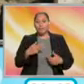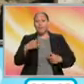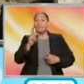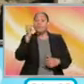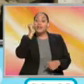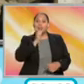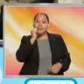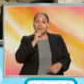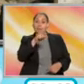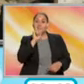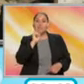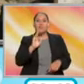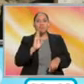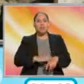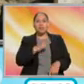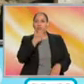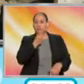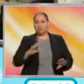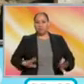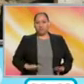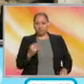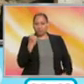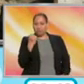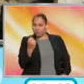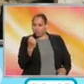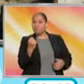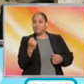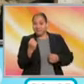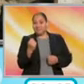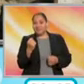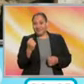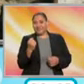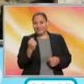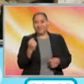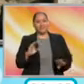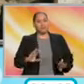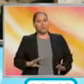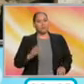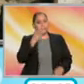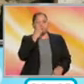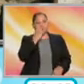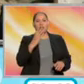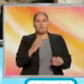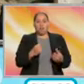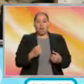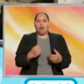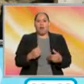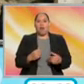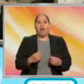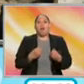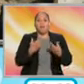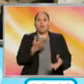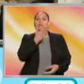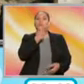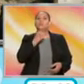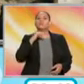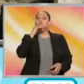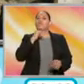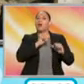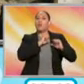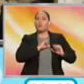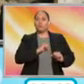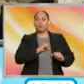marcó una personalidad que se distinguía por este tipo de situaciones, ¿no? Muy afuera esta parte masculina de María Félix,